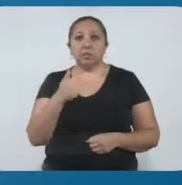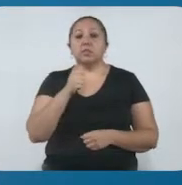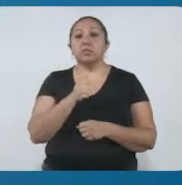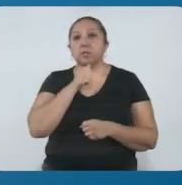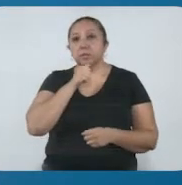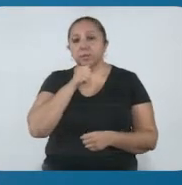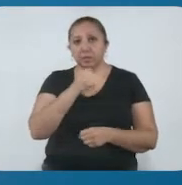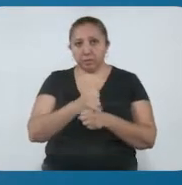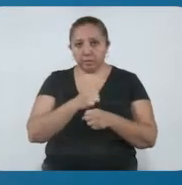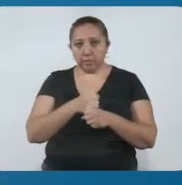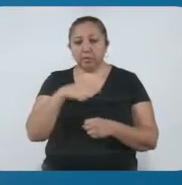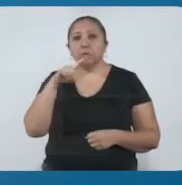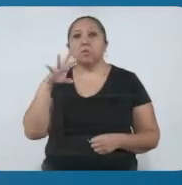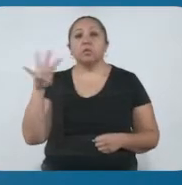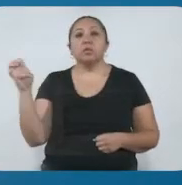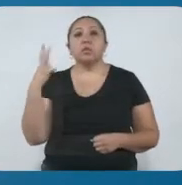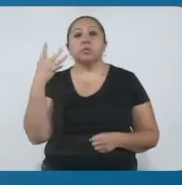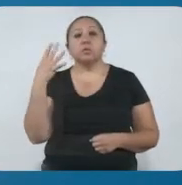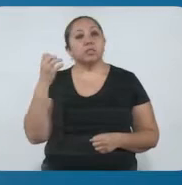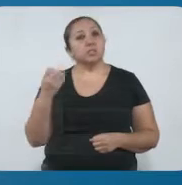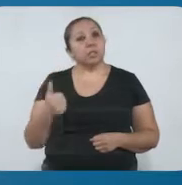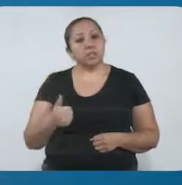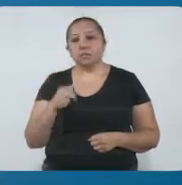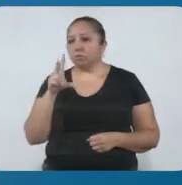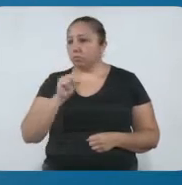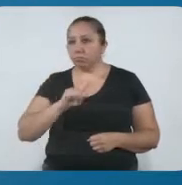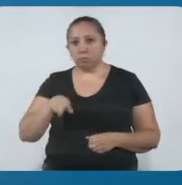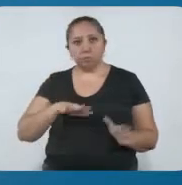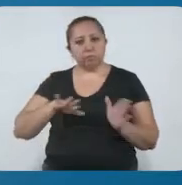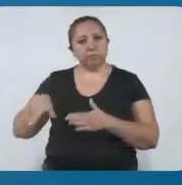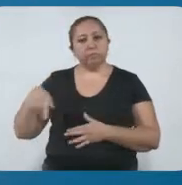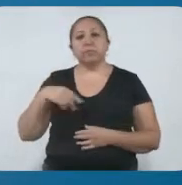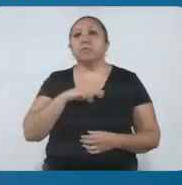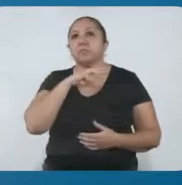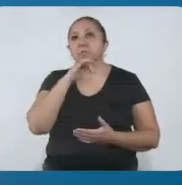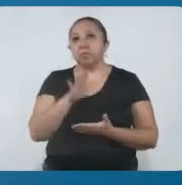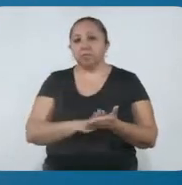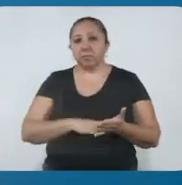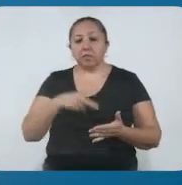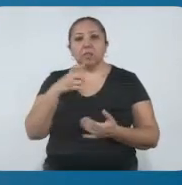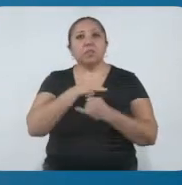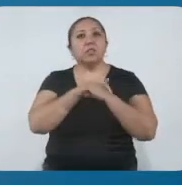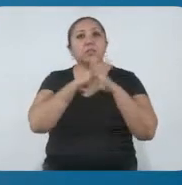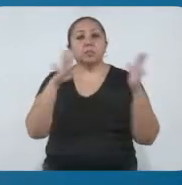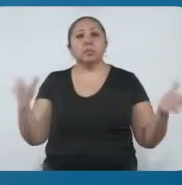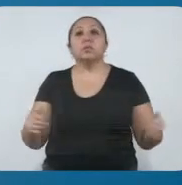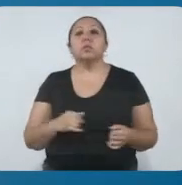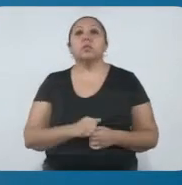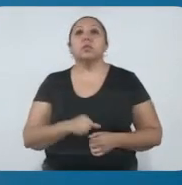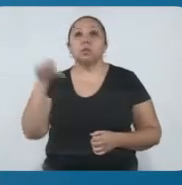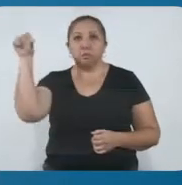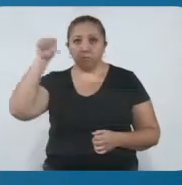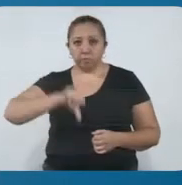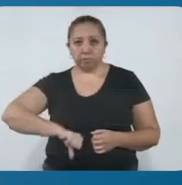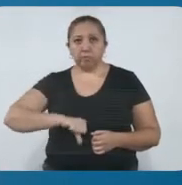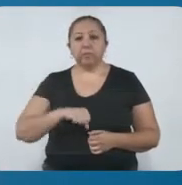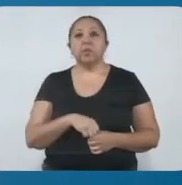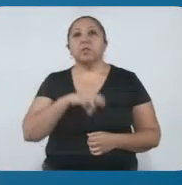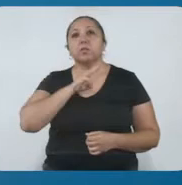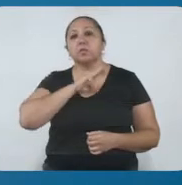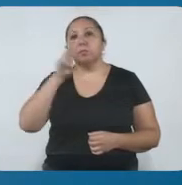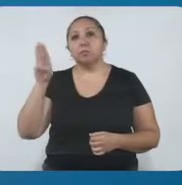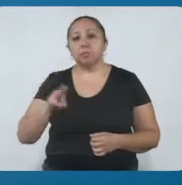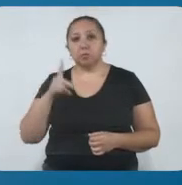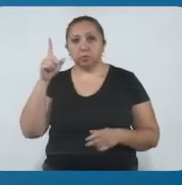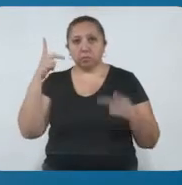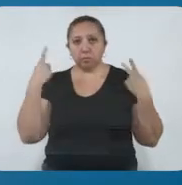y 476 casos ya fueron descartados. Lamentablemente, en este parte médico informamos que hoy se registró el fallecimiento